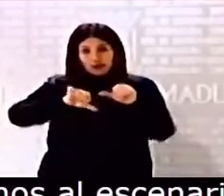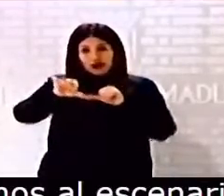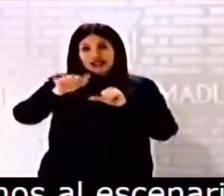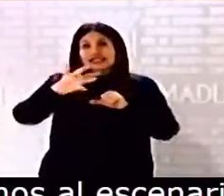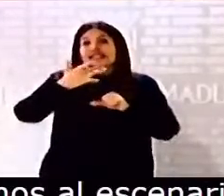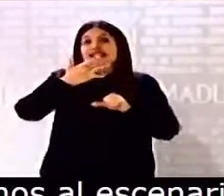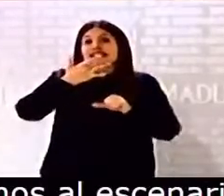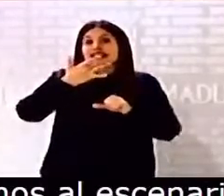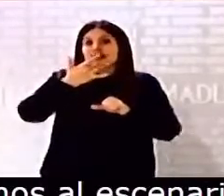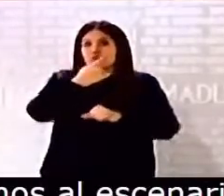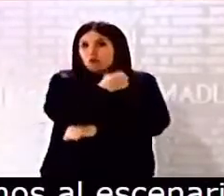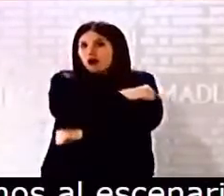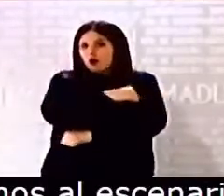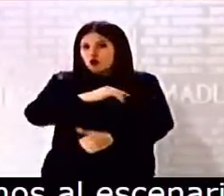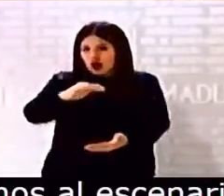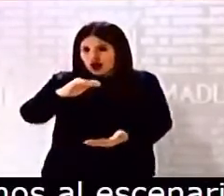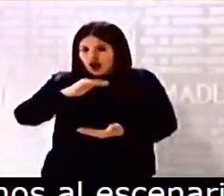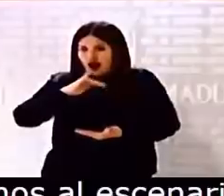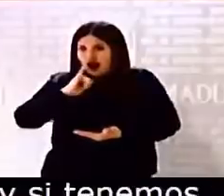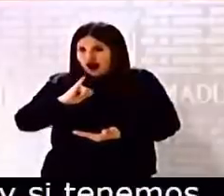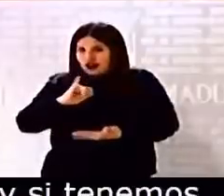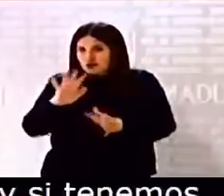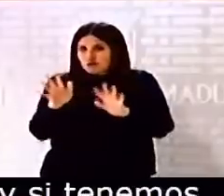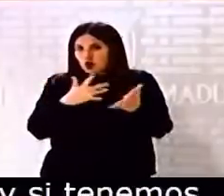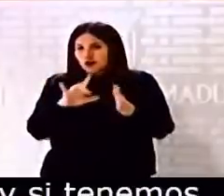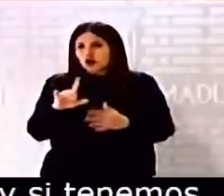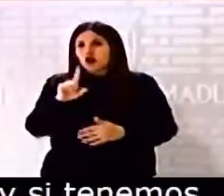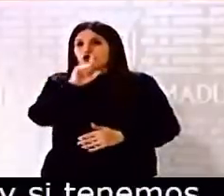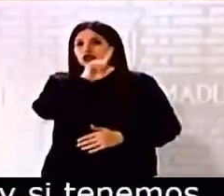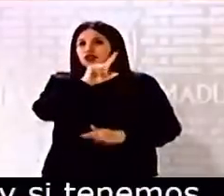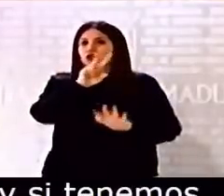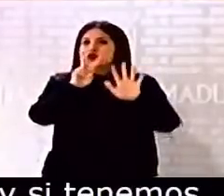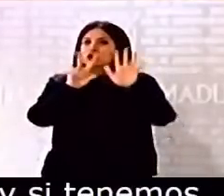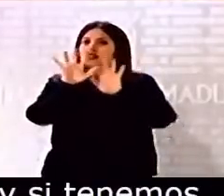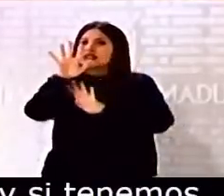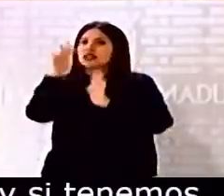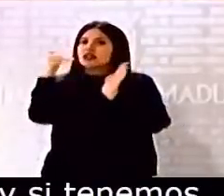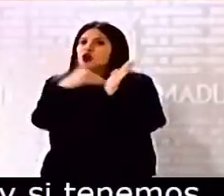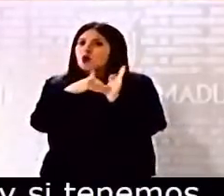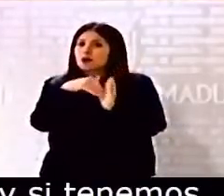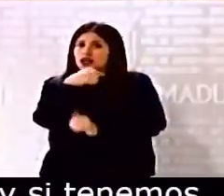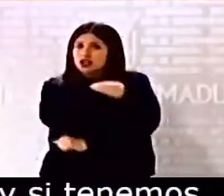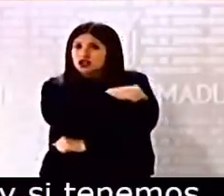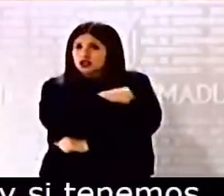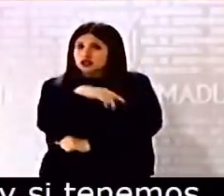dosis, alrededor de 175.000 dosis semanales.